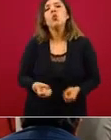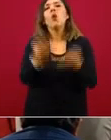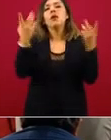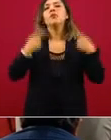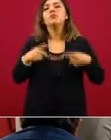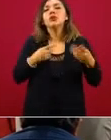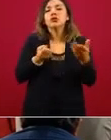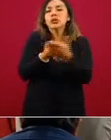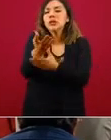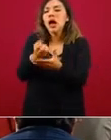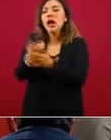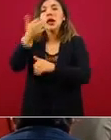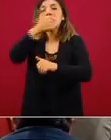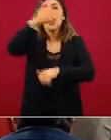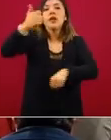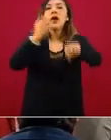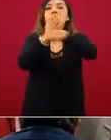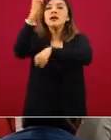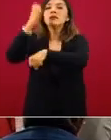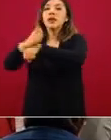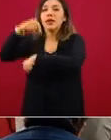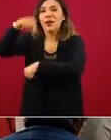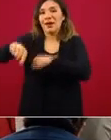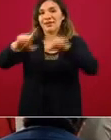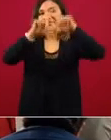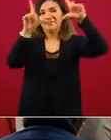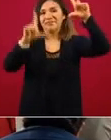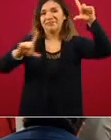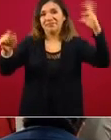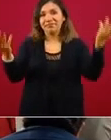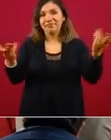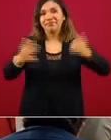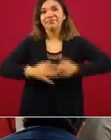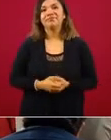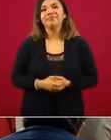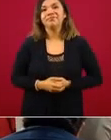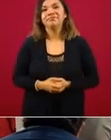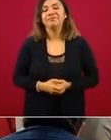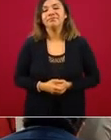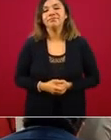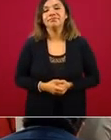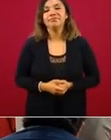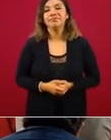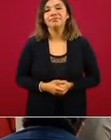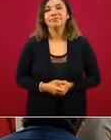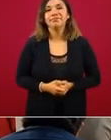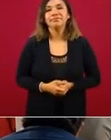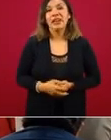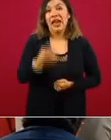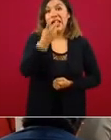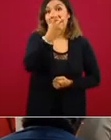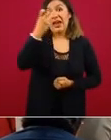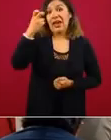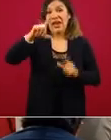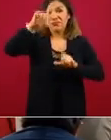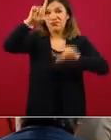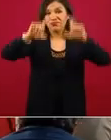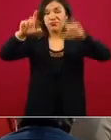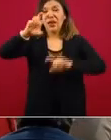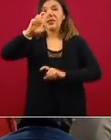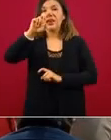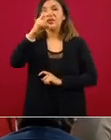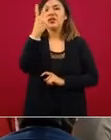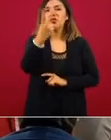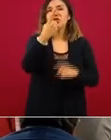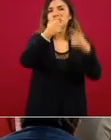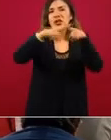movilidad por estado de nuestra bellísima república. Entonces, estas gráficas son 32